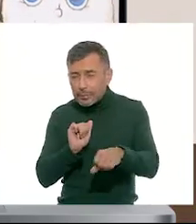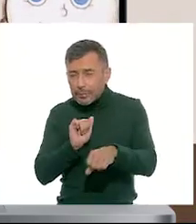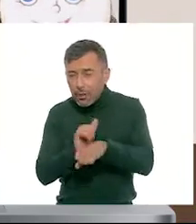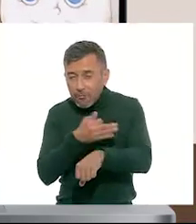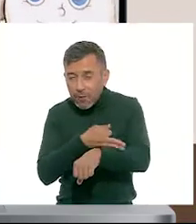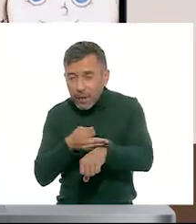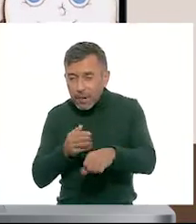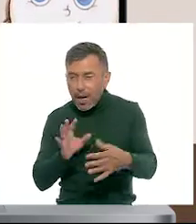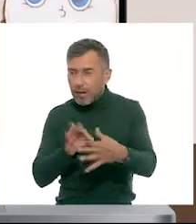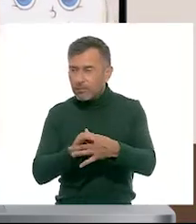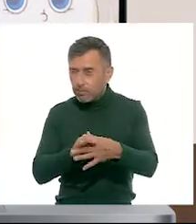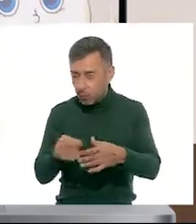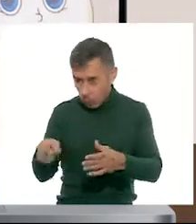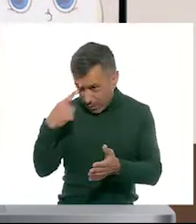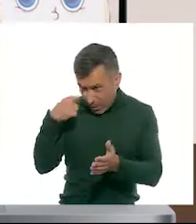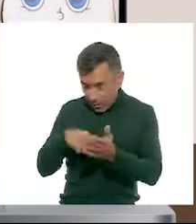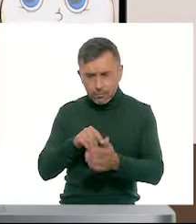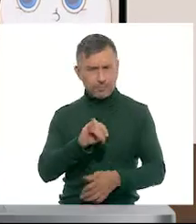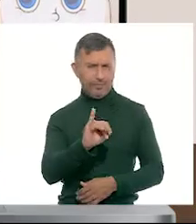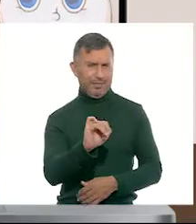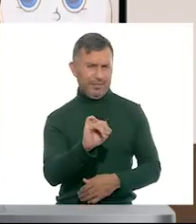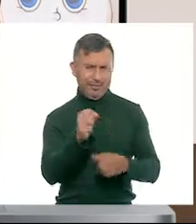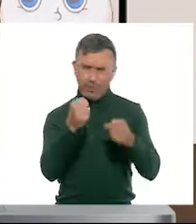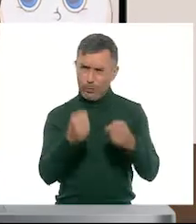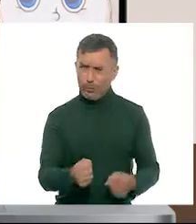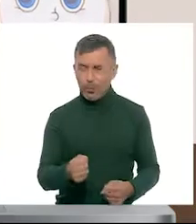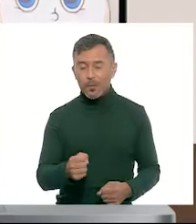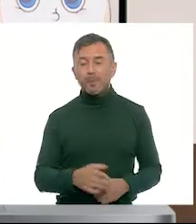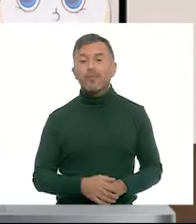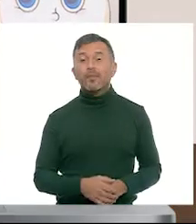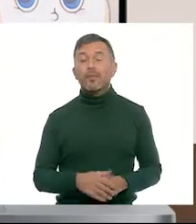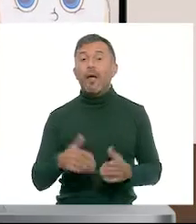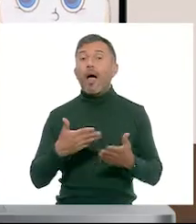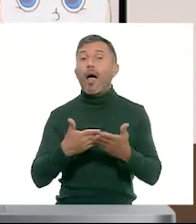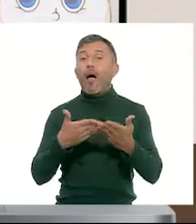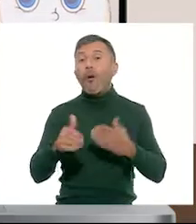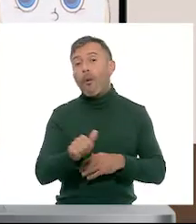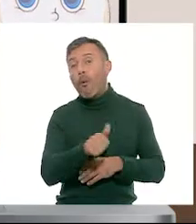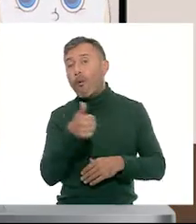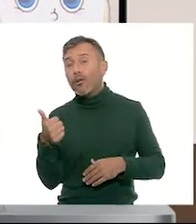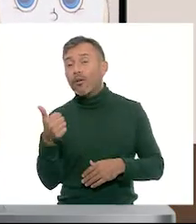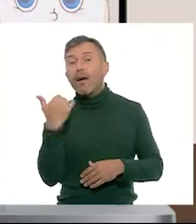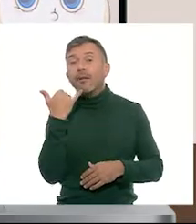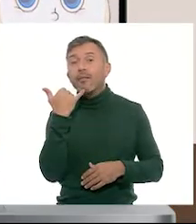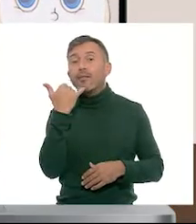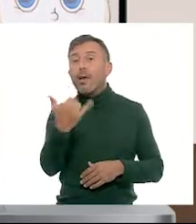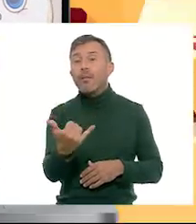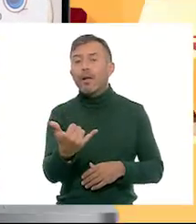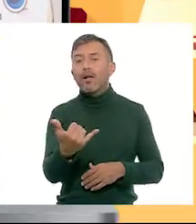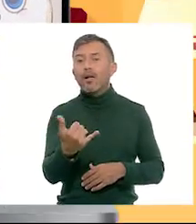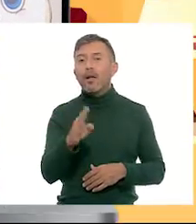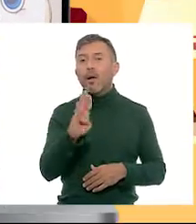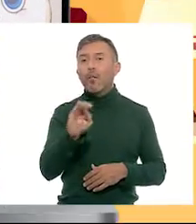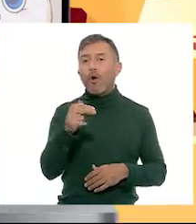crees, David? Estoy seguro. Ahora vamos a llamar a El Bombo.